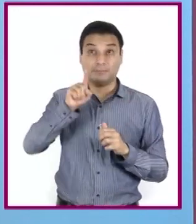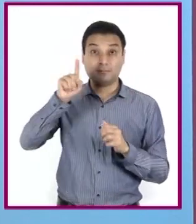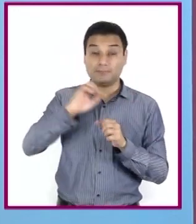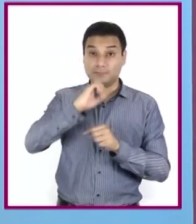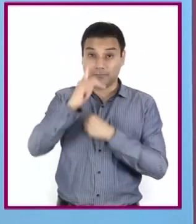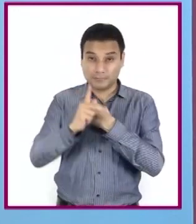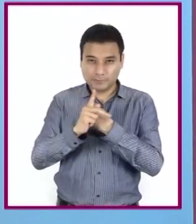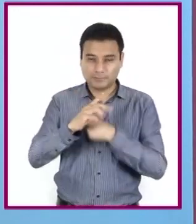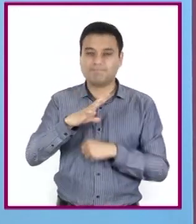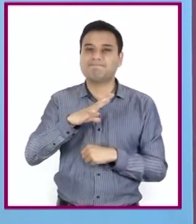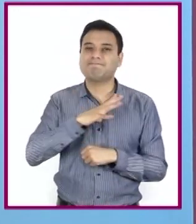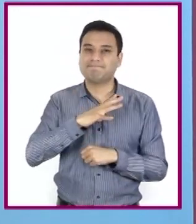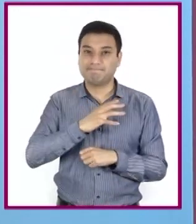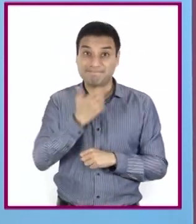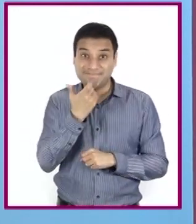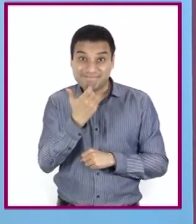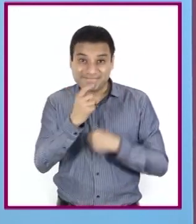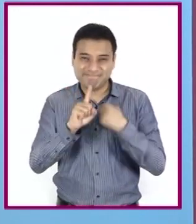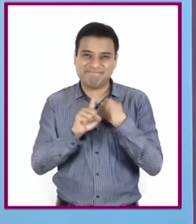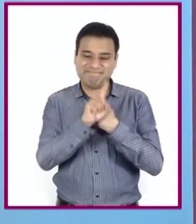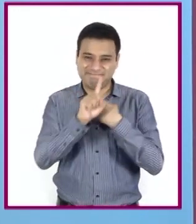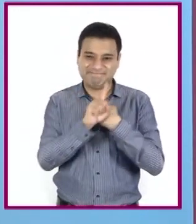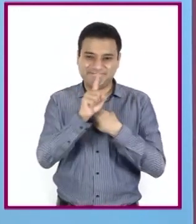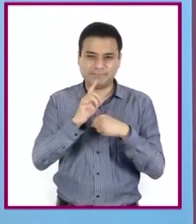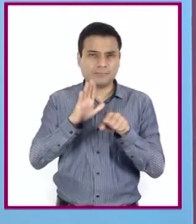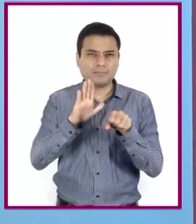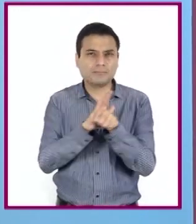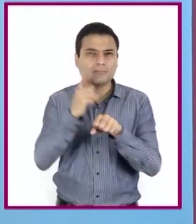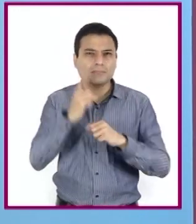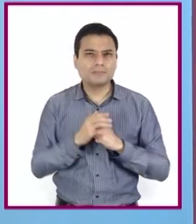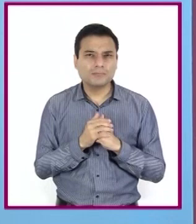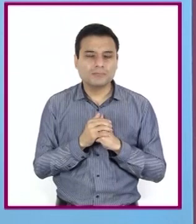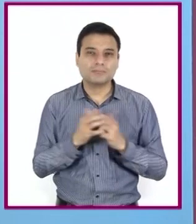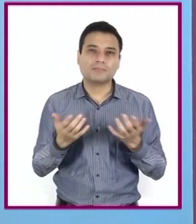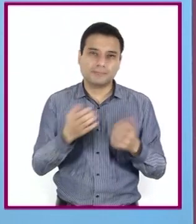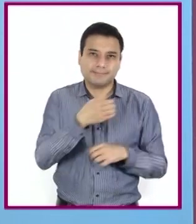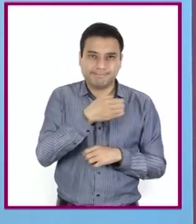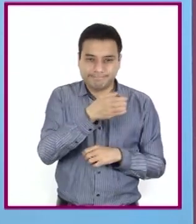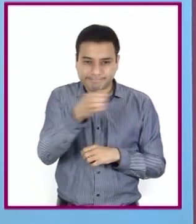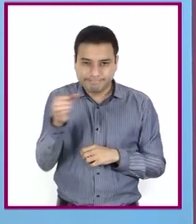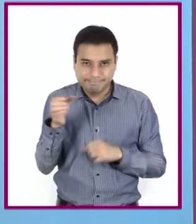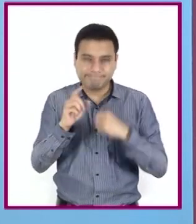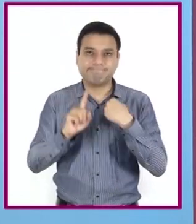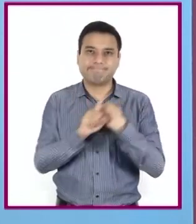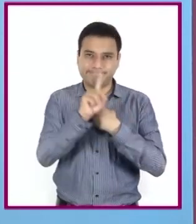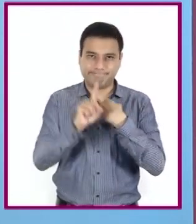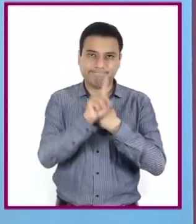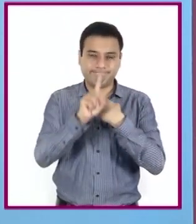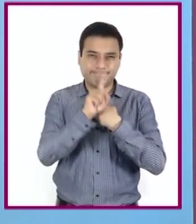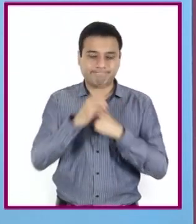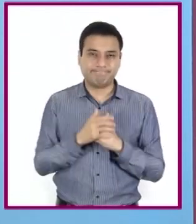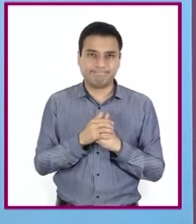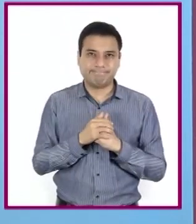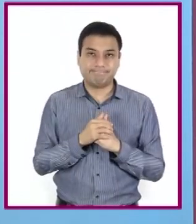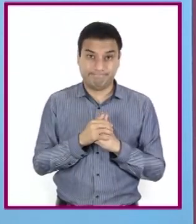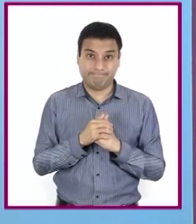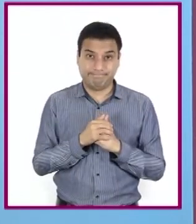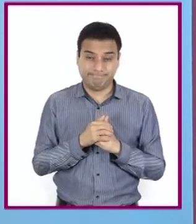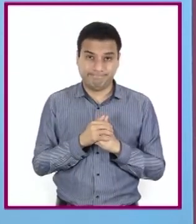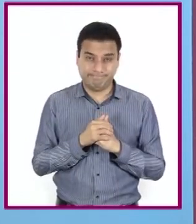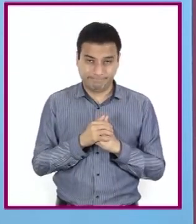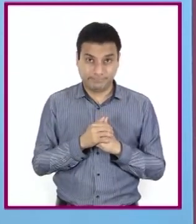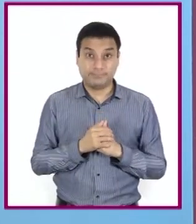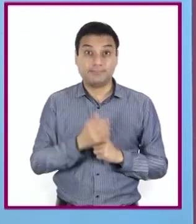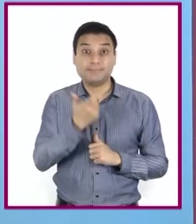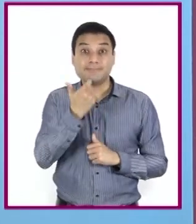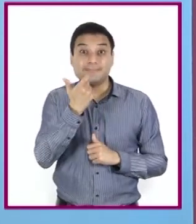una crisis económica originada por una crisis agrícola. Se produjo un descenso general en los